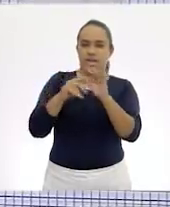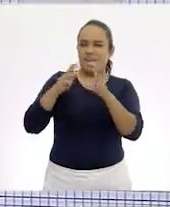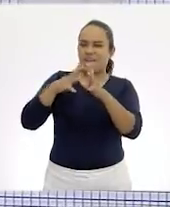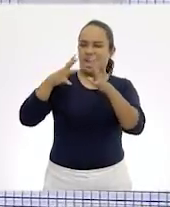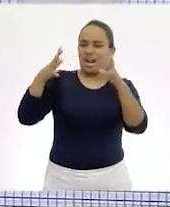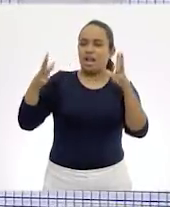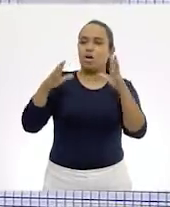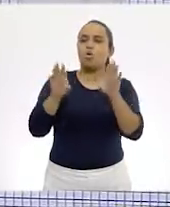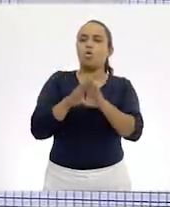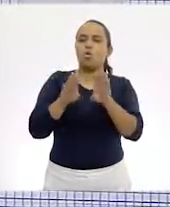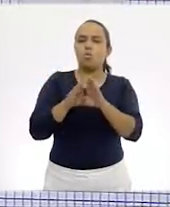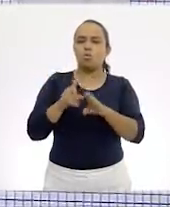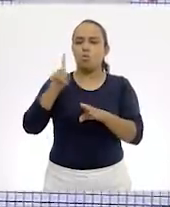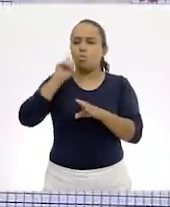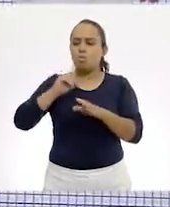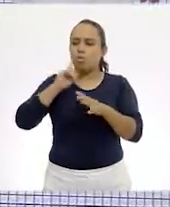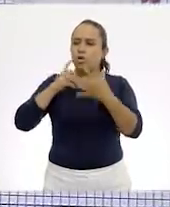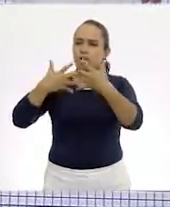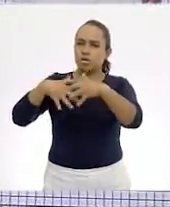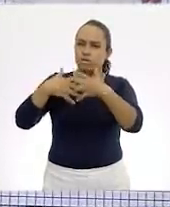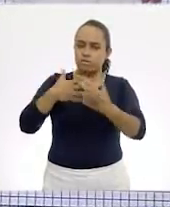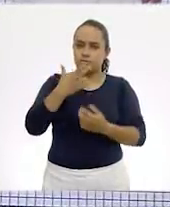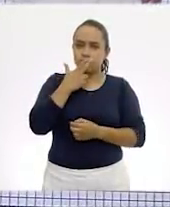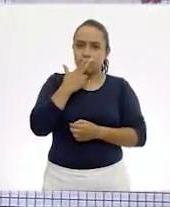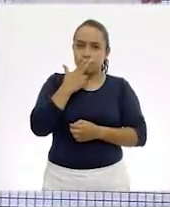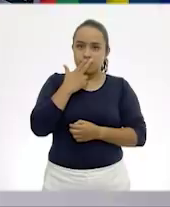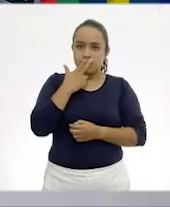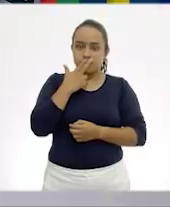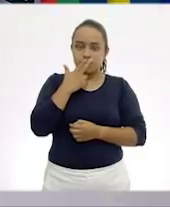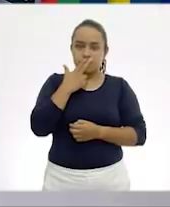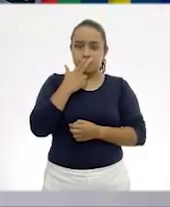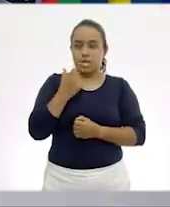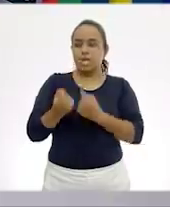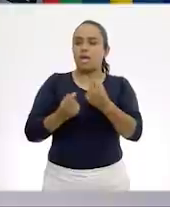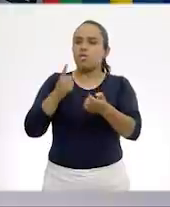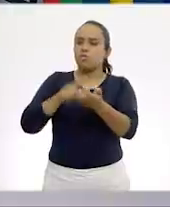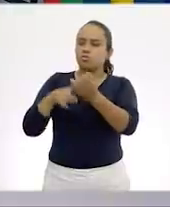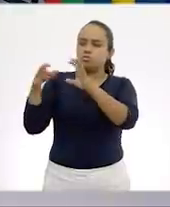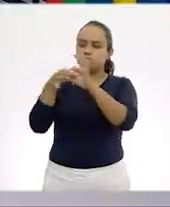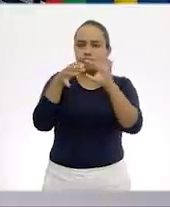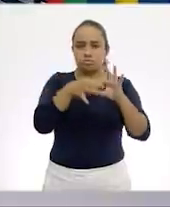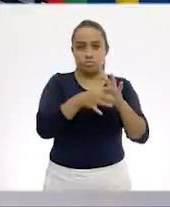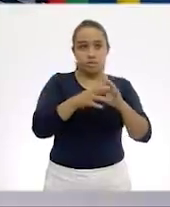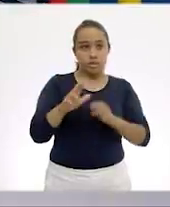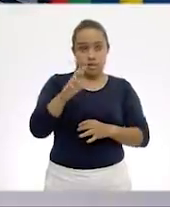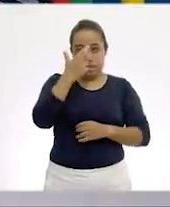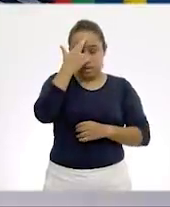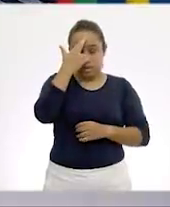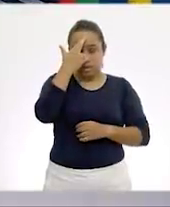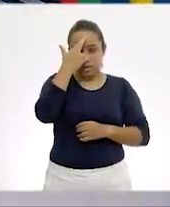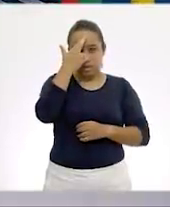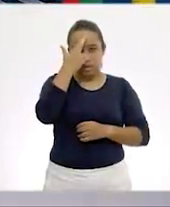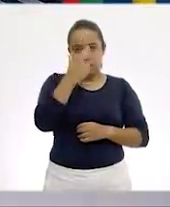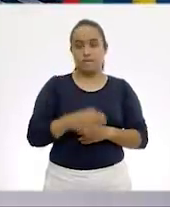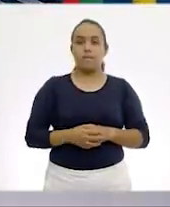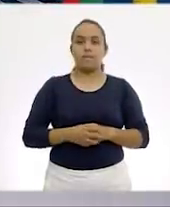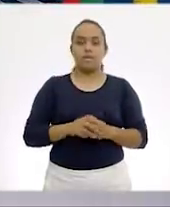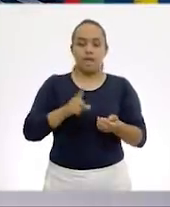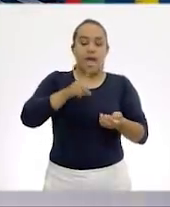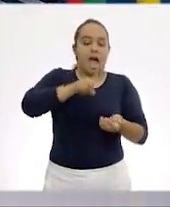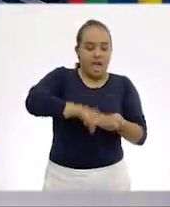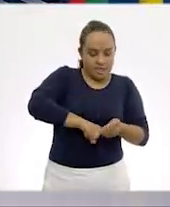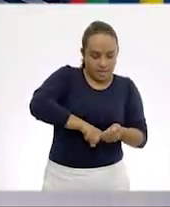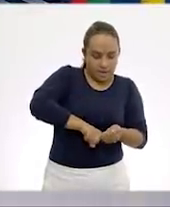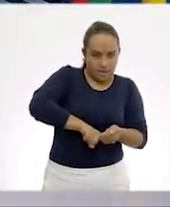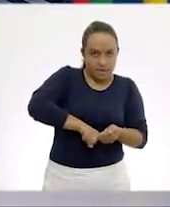que es el esquema del sistema sexual de la mujer, que son algunas partes que lo integran. Recordemos, son partes